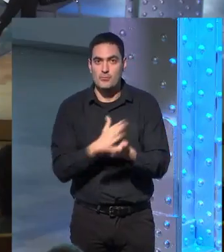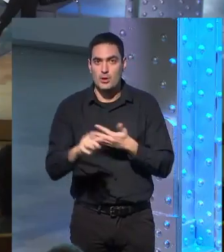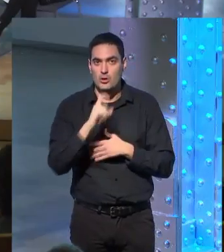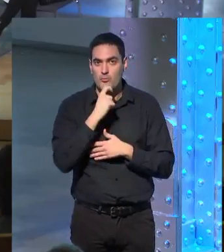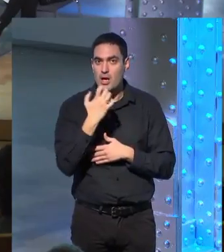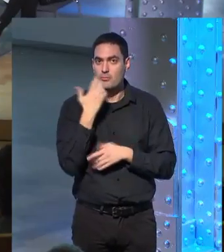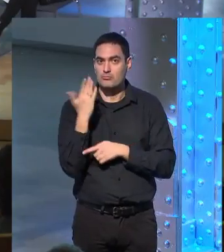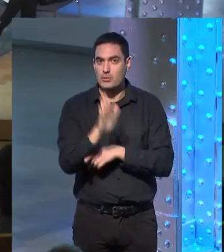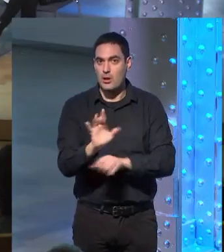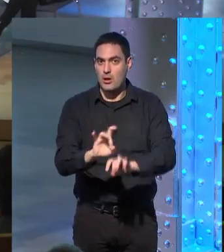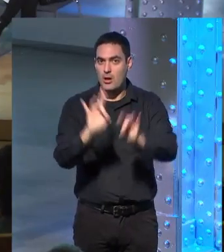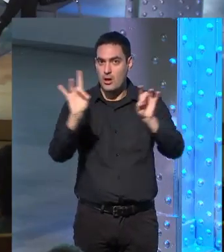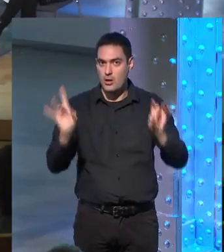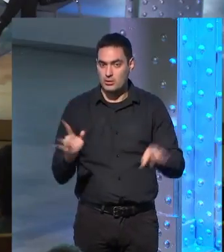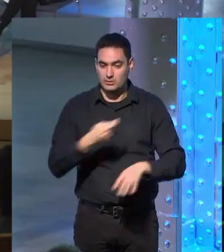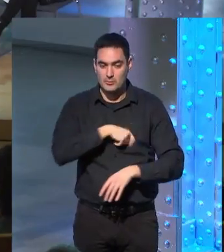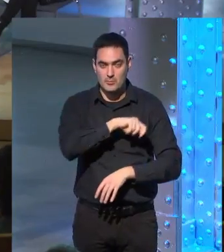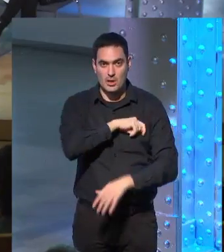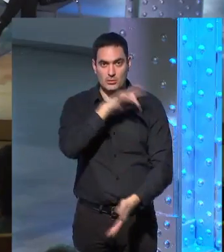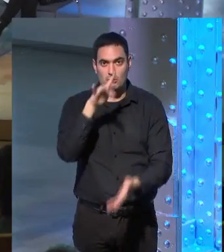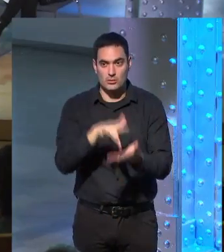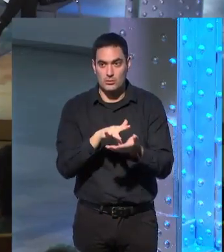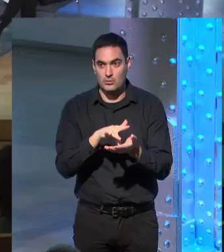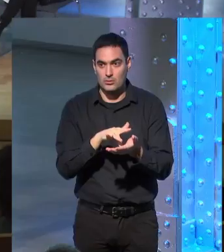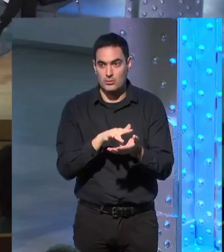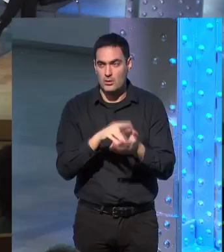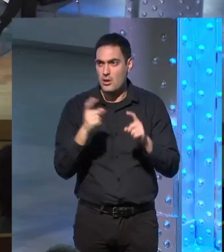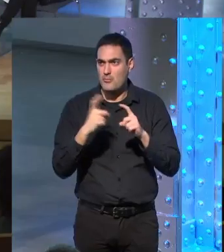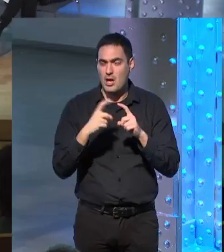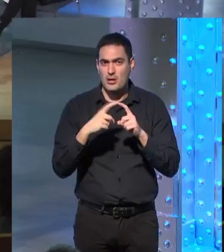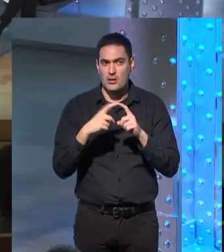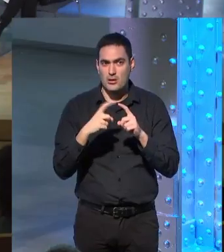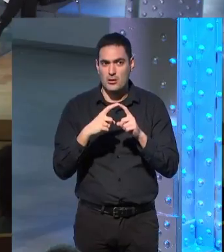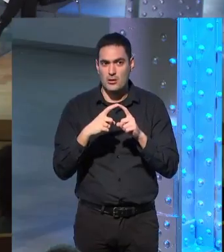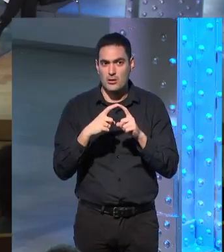ejemplo claro que ha pasado en España. Allá por el mes de mayo salta en prensa